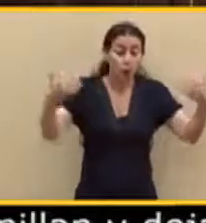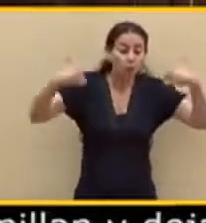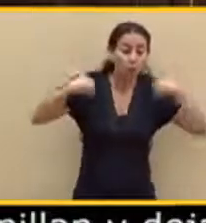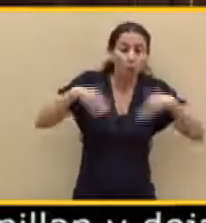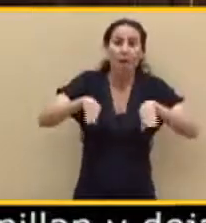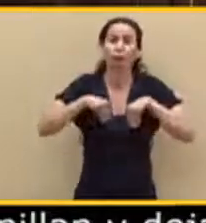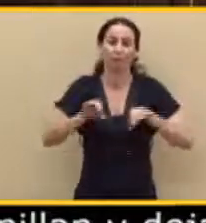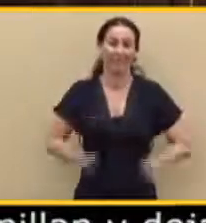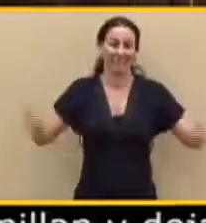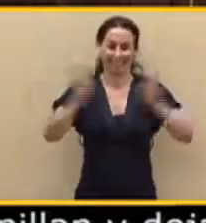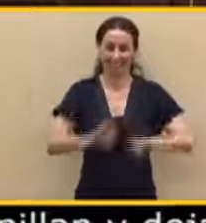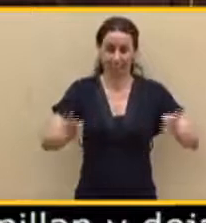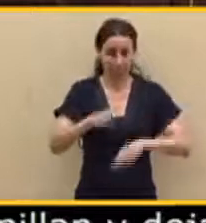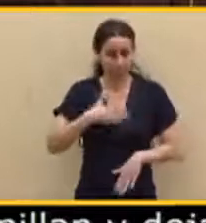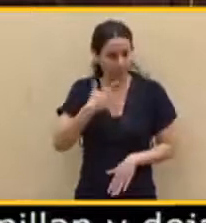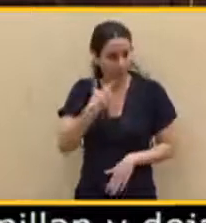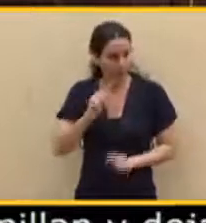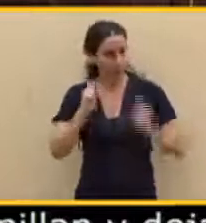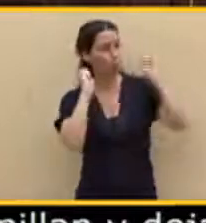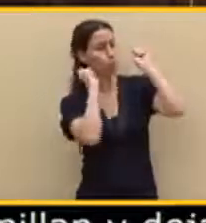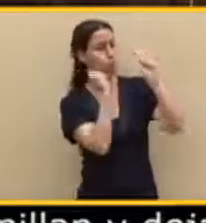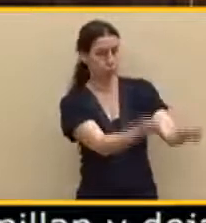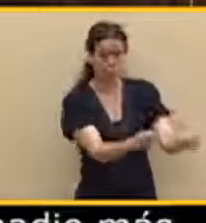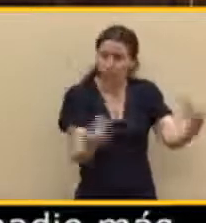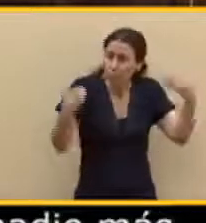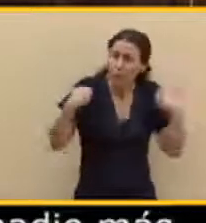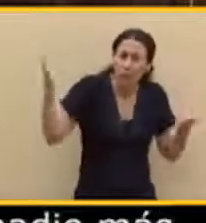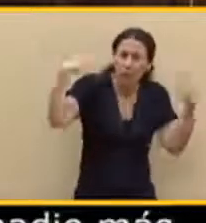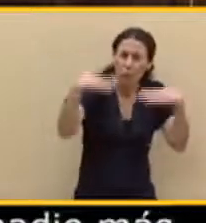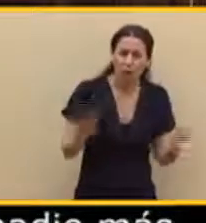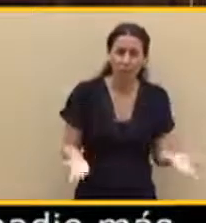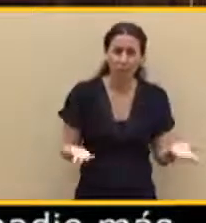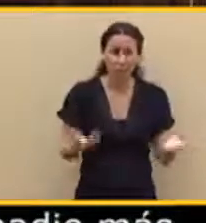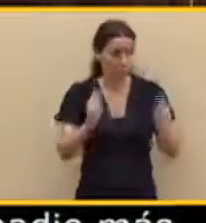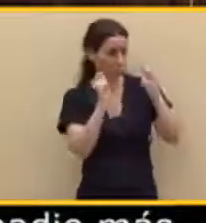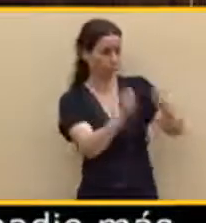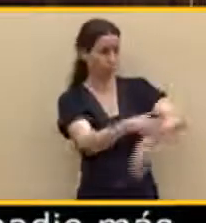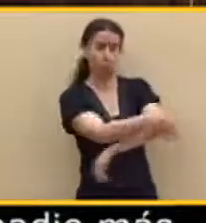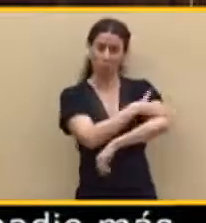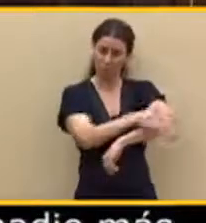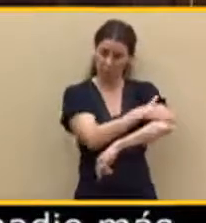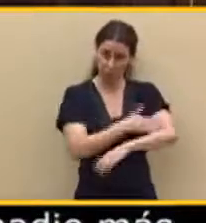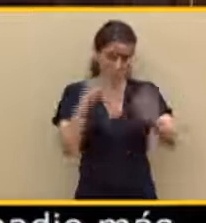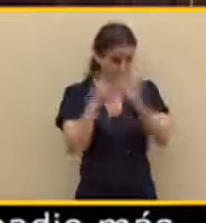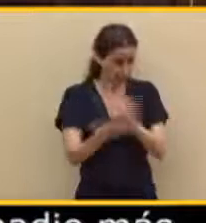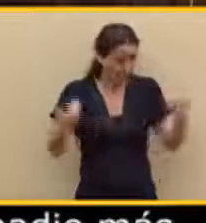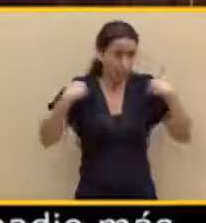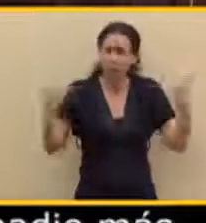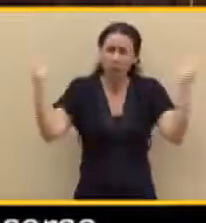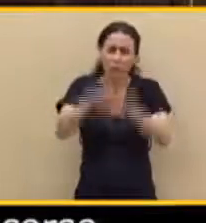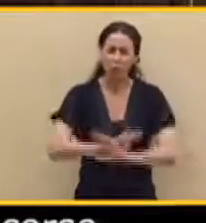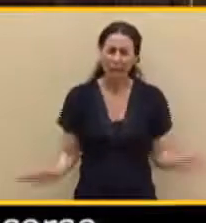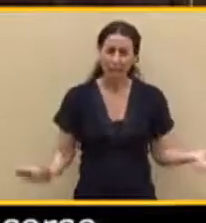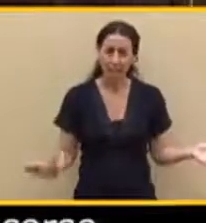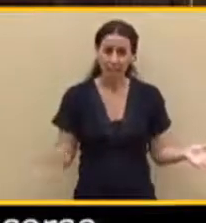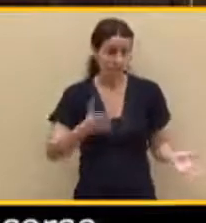hacerse responsable del nombramiento del señor Soria como ministro? Señorías, señor Rajoy, nadie más debe hacerse responsable del nombramiento del señor